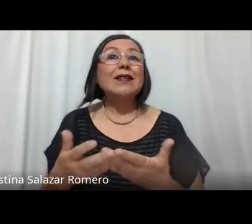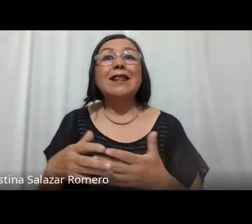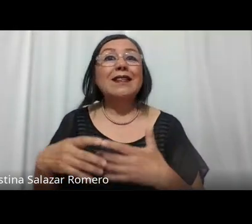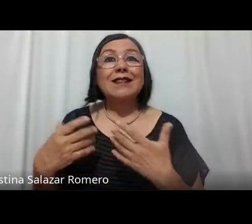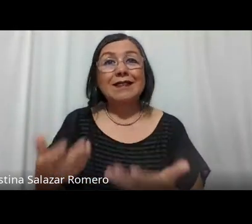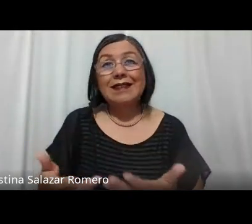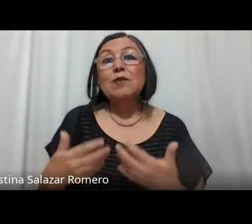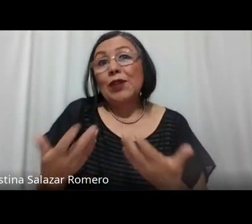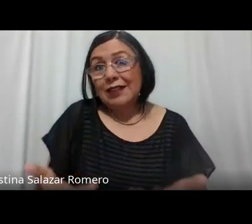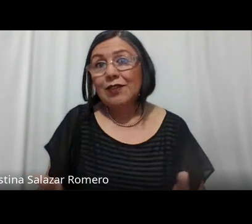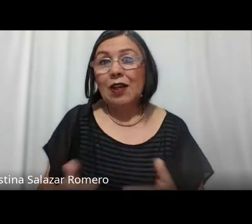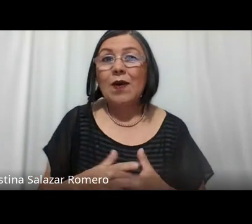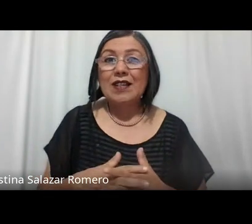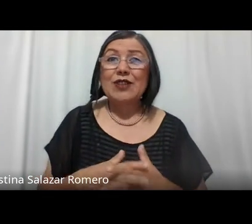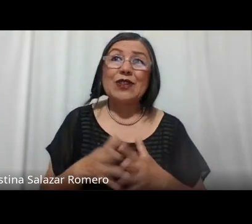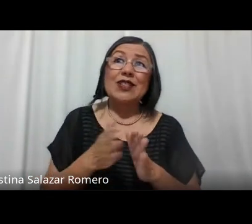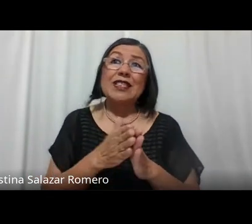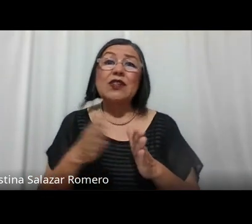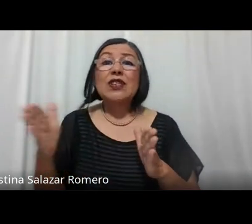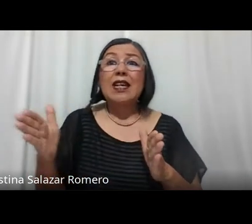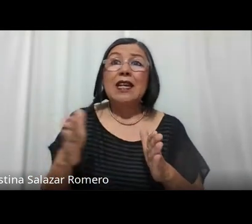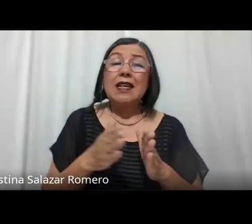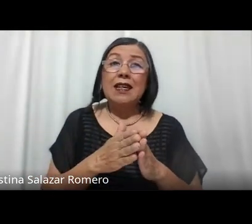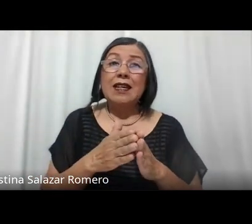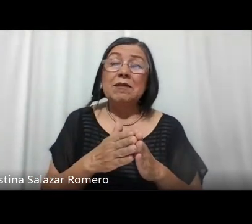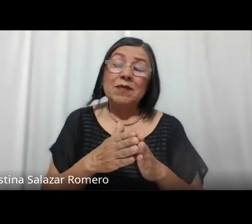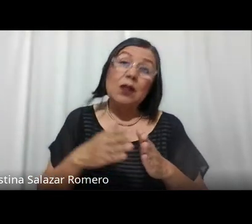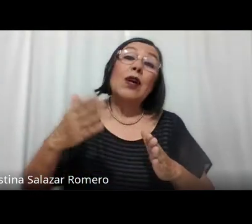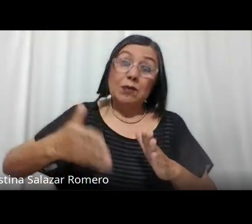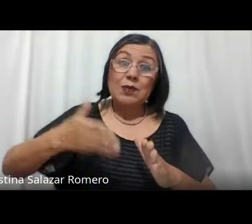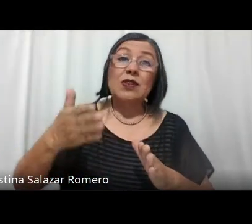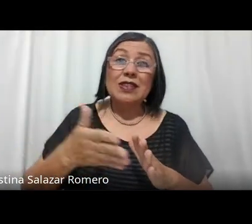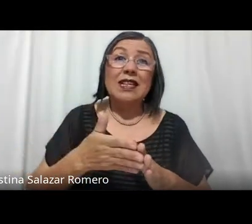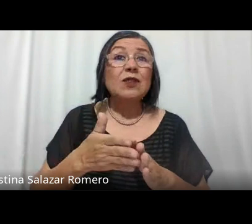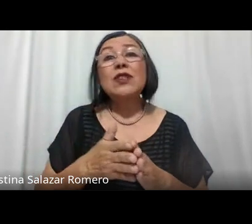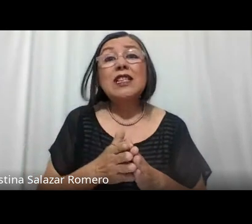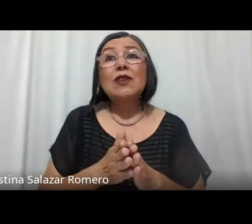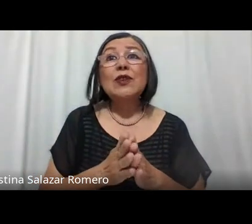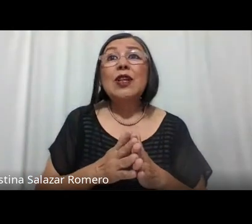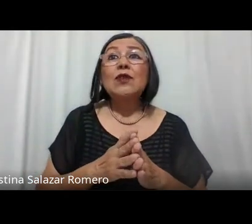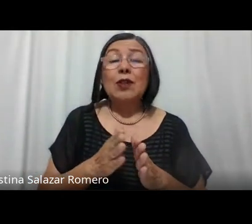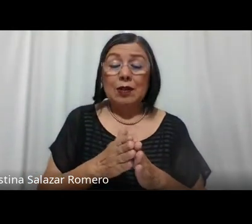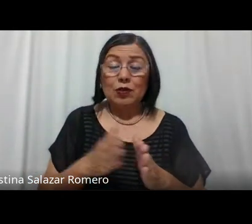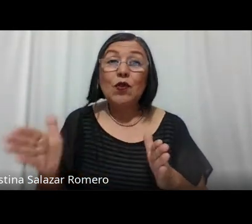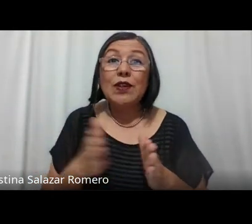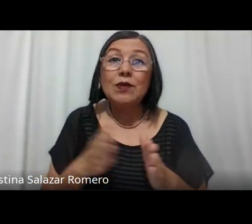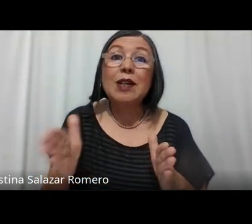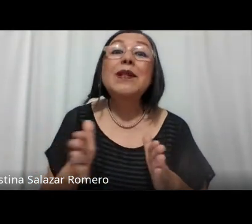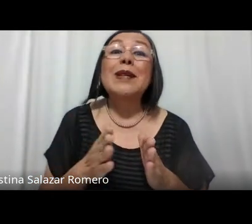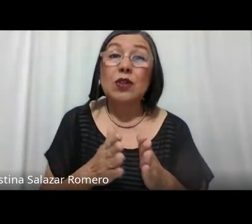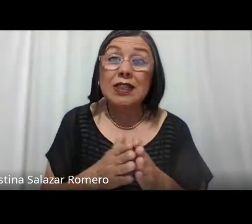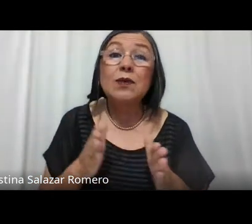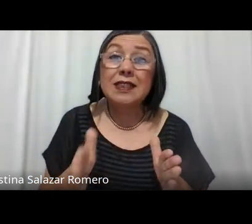lengua de señas después de los 5 años. Entonces ellos, lo que hemos visto es que estos niños sufren